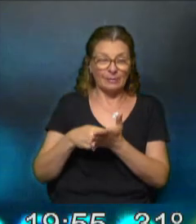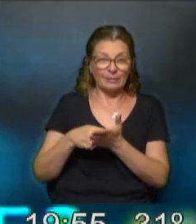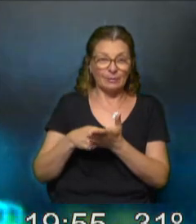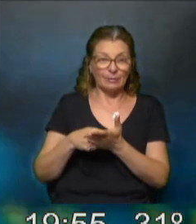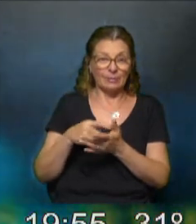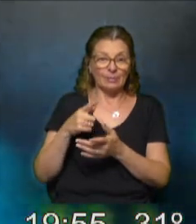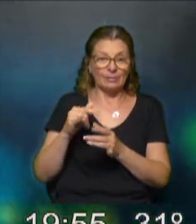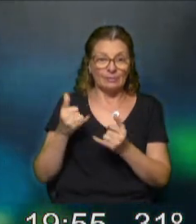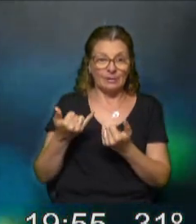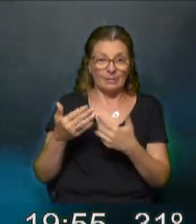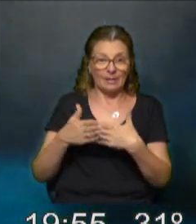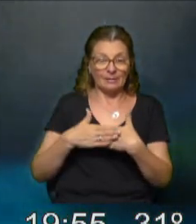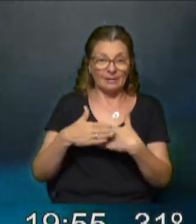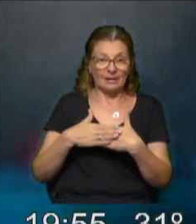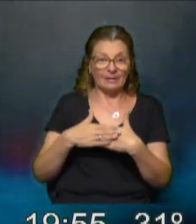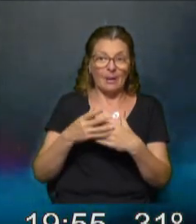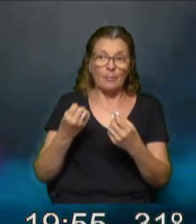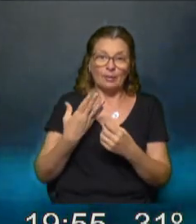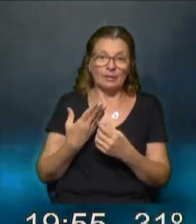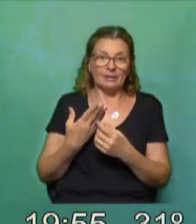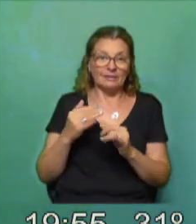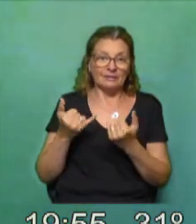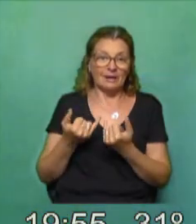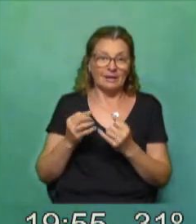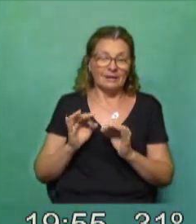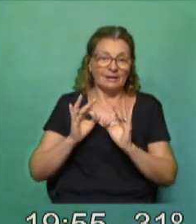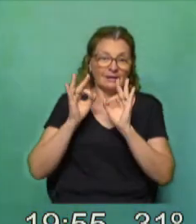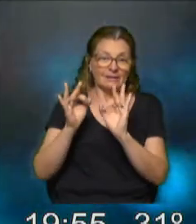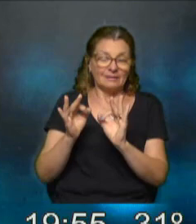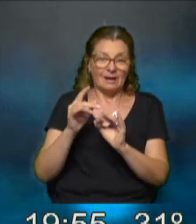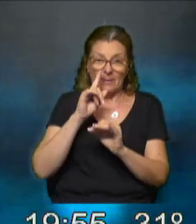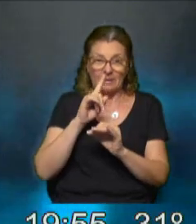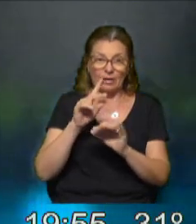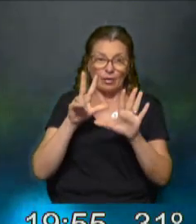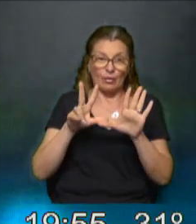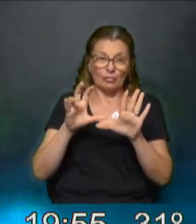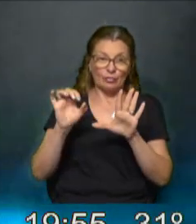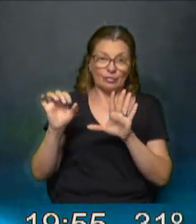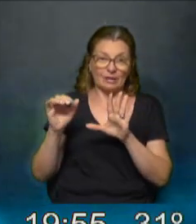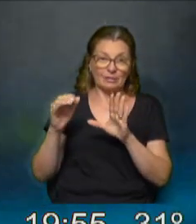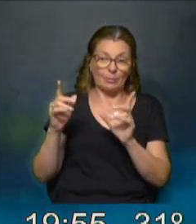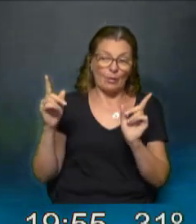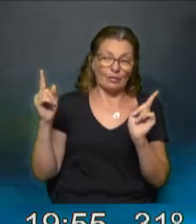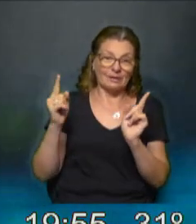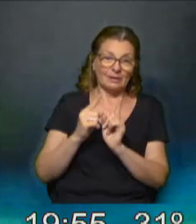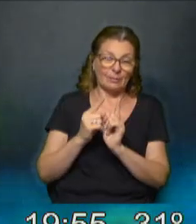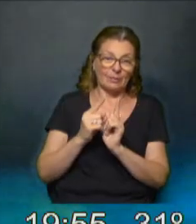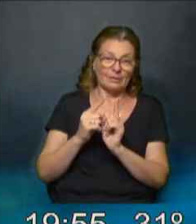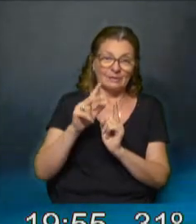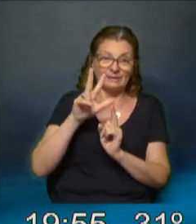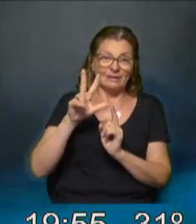una pero ya estás más cerca de esa unificación porque los paralelos andan en el 1000 y ahora Estamos en 800 La Brecha se reduce porque pasa de